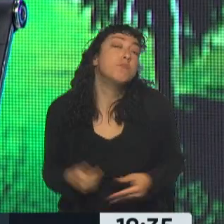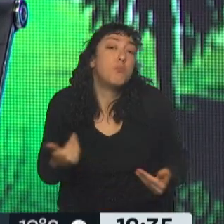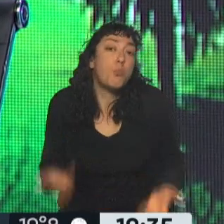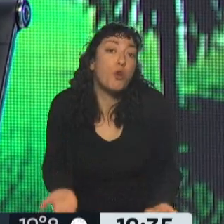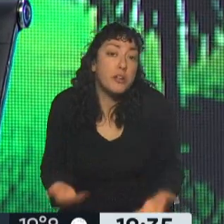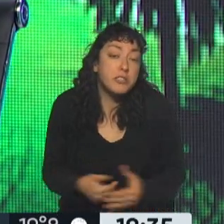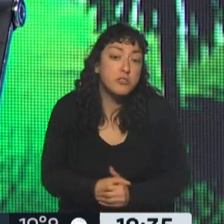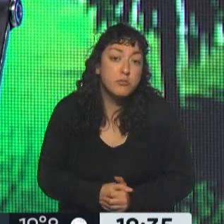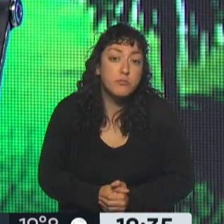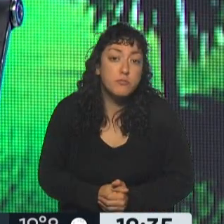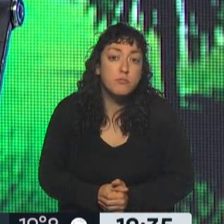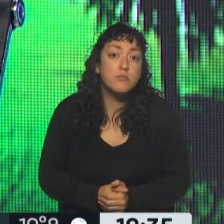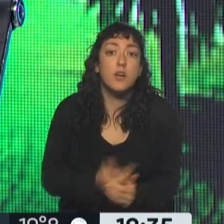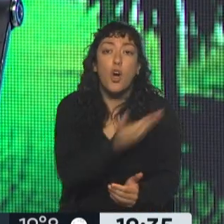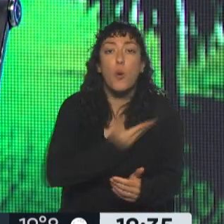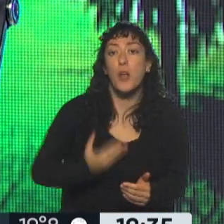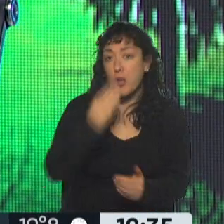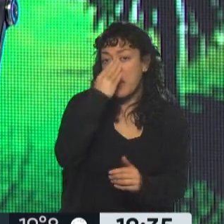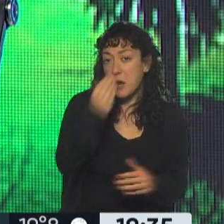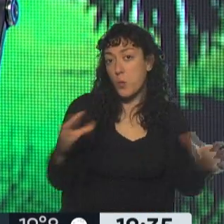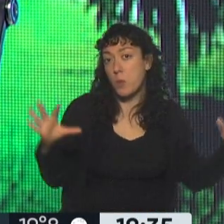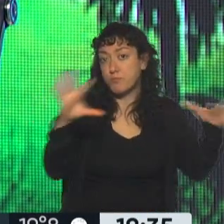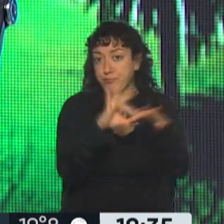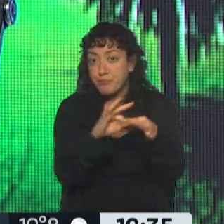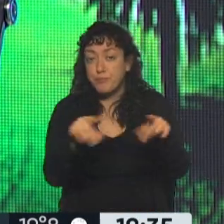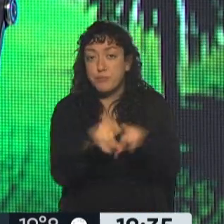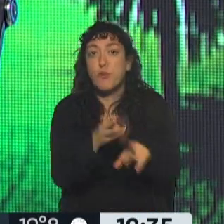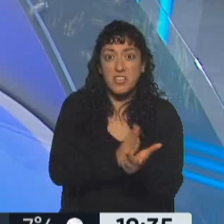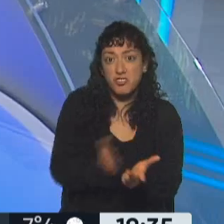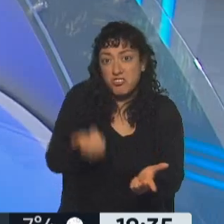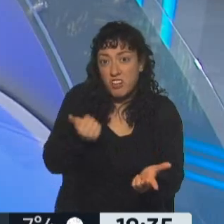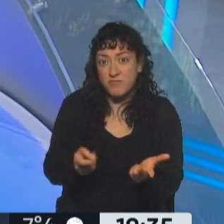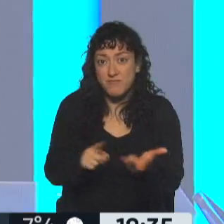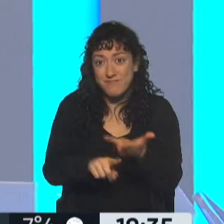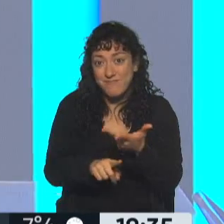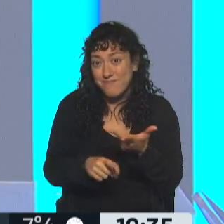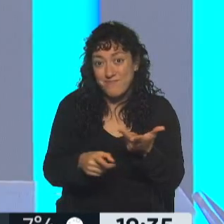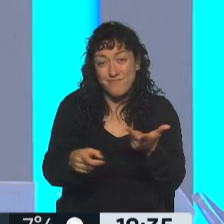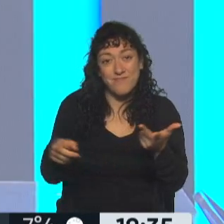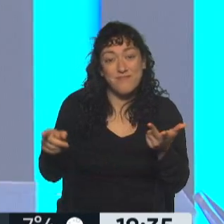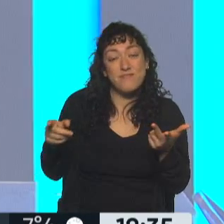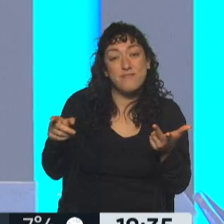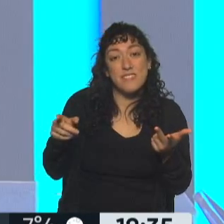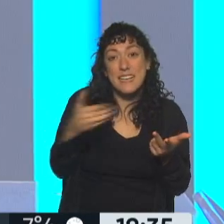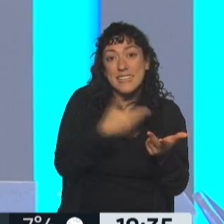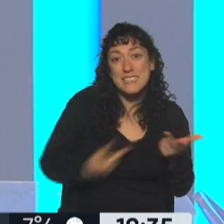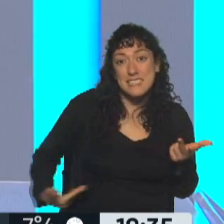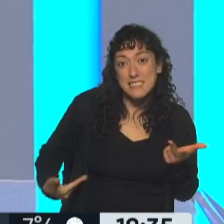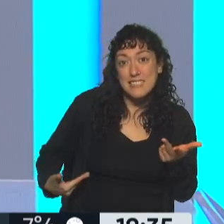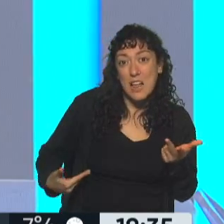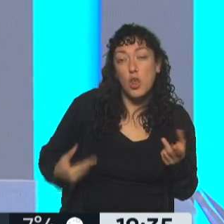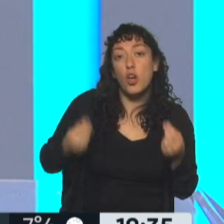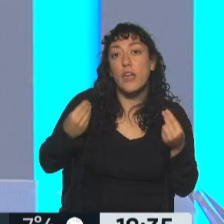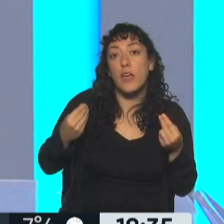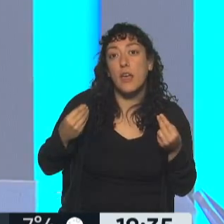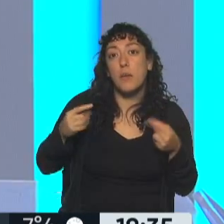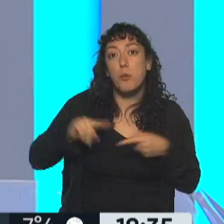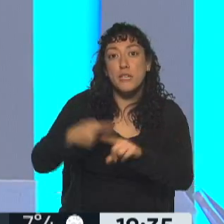que remitirlo al gobierno de la Rúa, que era el Fondo Monetario, más la quita de derechos, más el